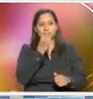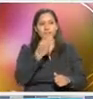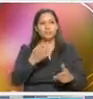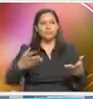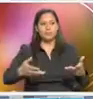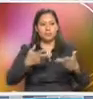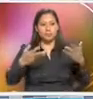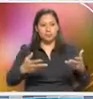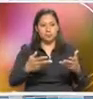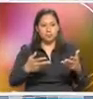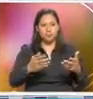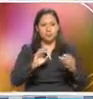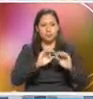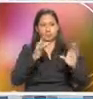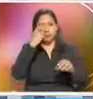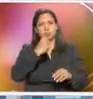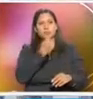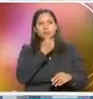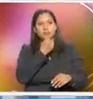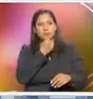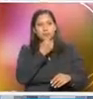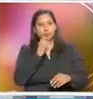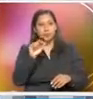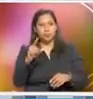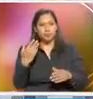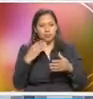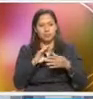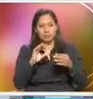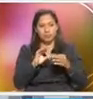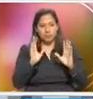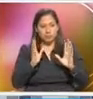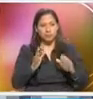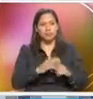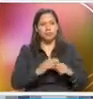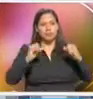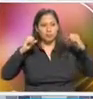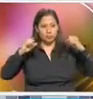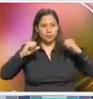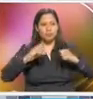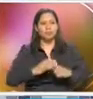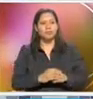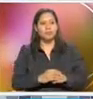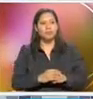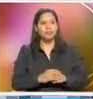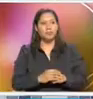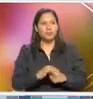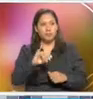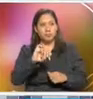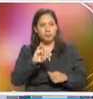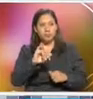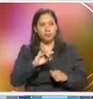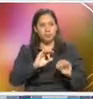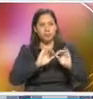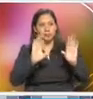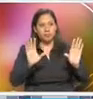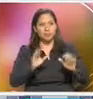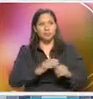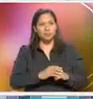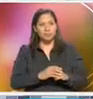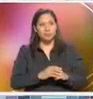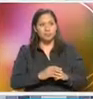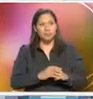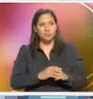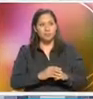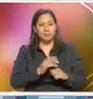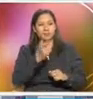esta ensalada que también, claro, pues para los niños, como lo bien que lo comentaba, para que se vuelvan Sí. fuertes. Fuerte, tú que vienes presumiendo. Claro Hay que